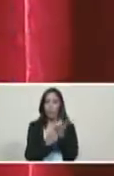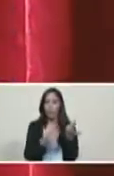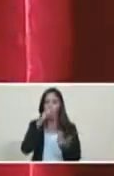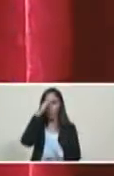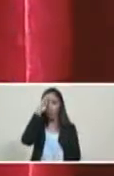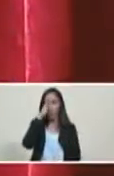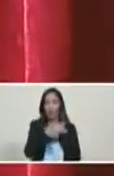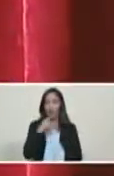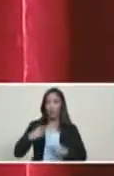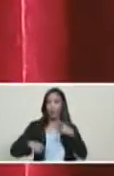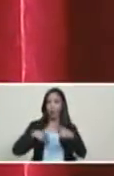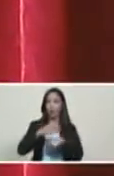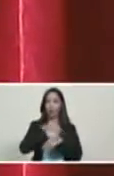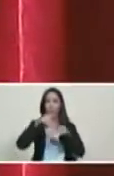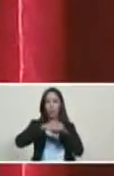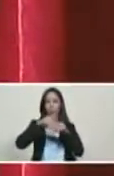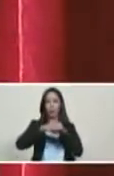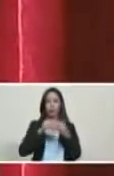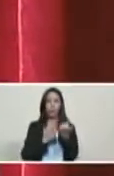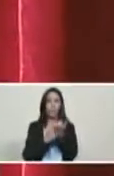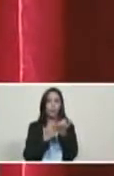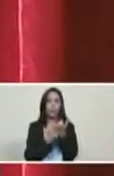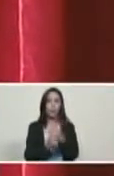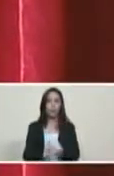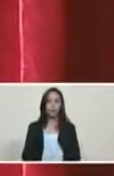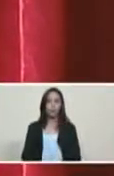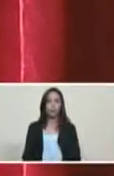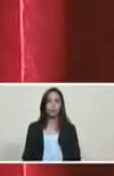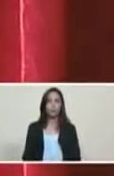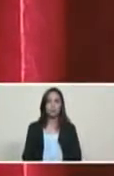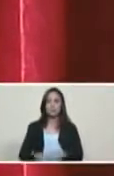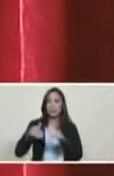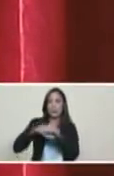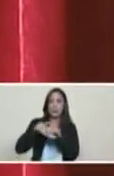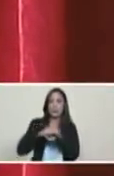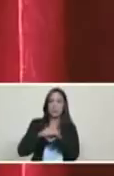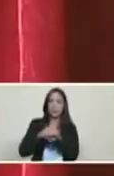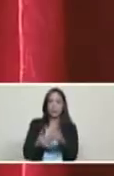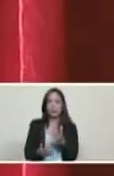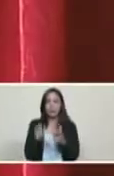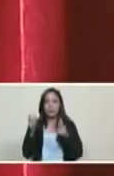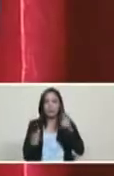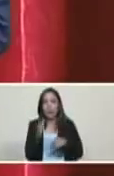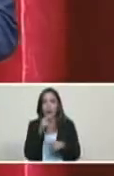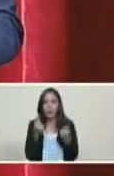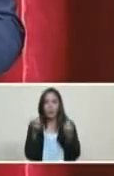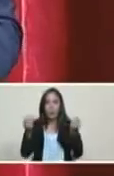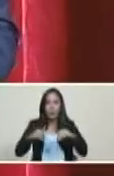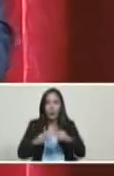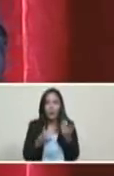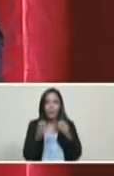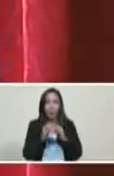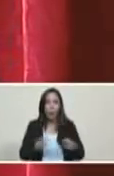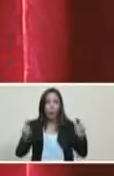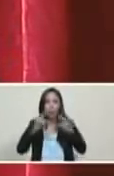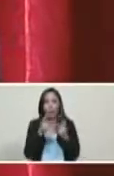Cada día saca más votos. No saca más votos porque no hay más miembros en Naciones Unidas.